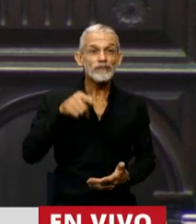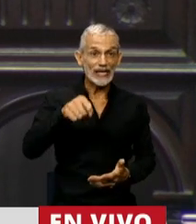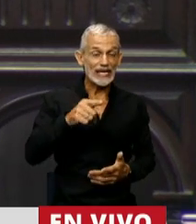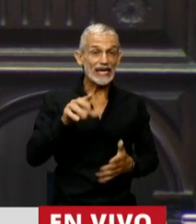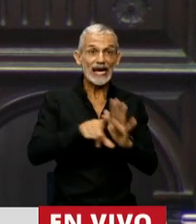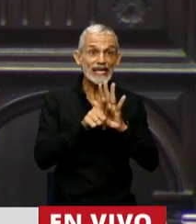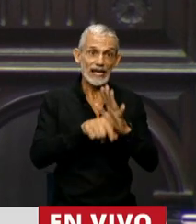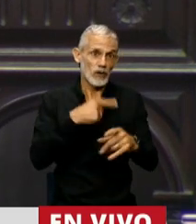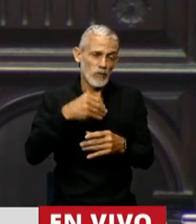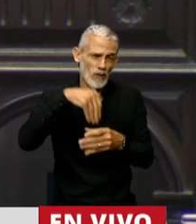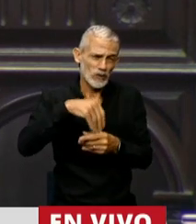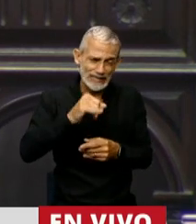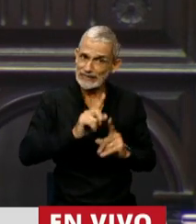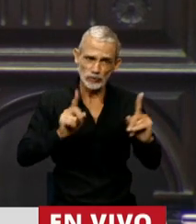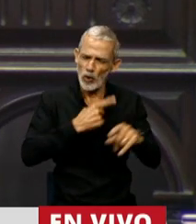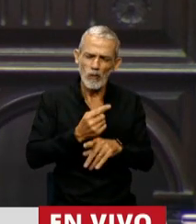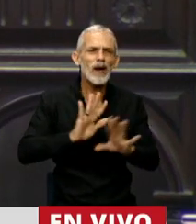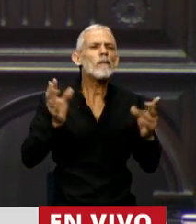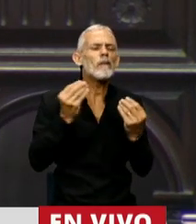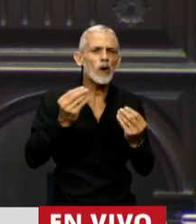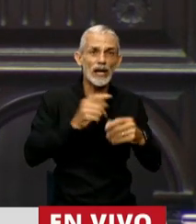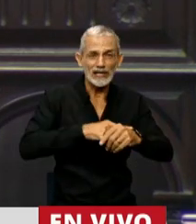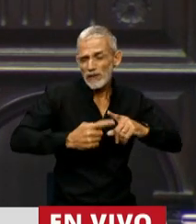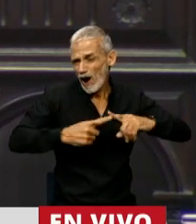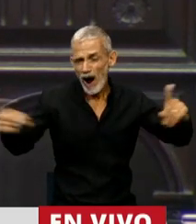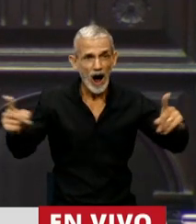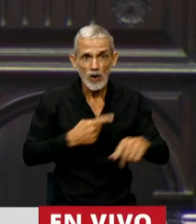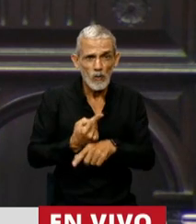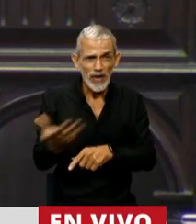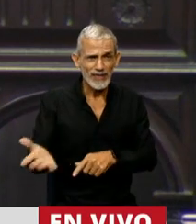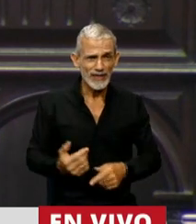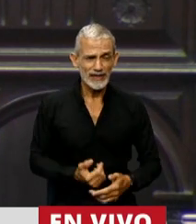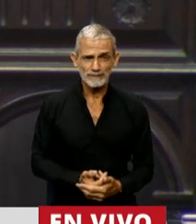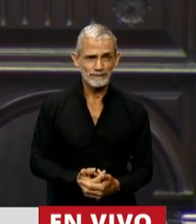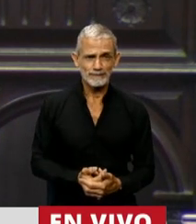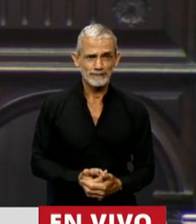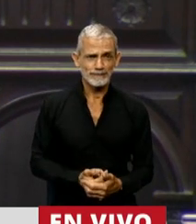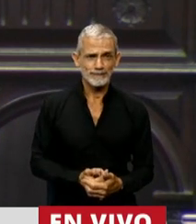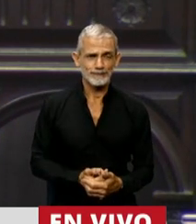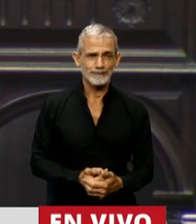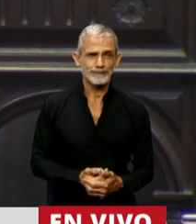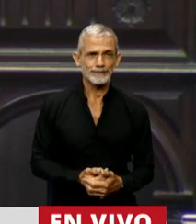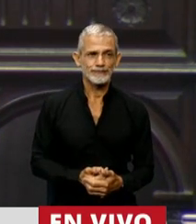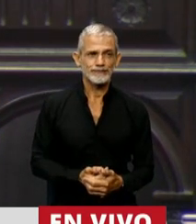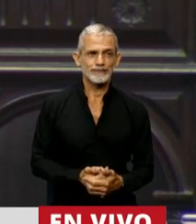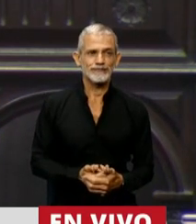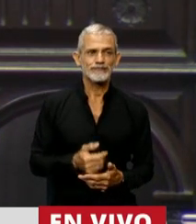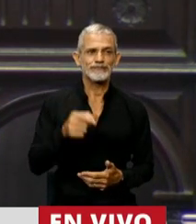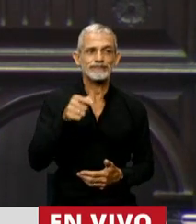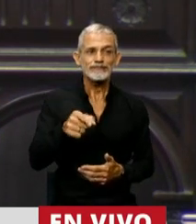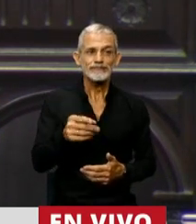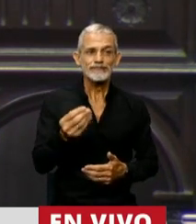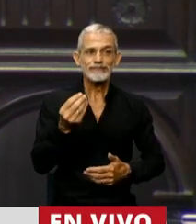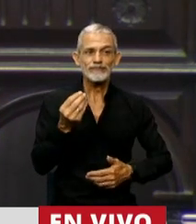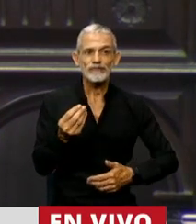también es invotable porque es insostenible en el tiempo. Hay una cuestión más de